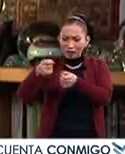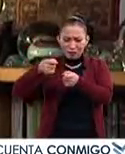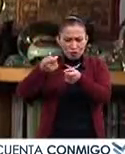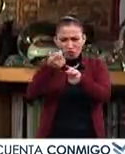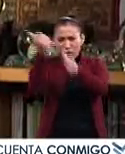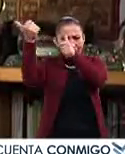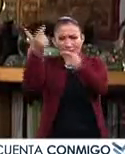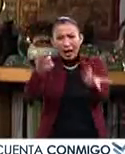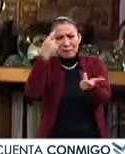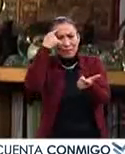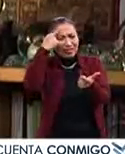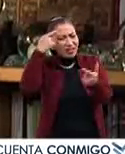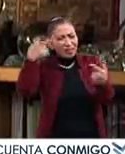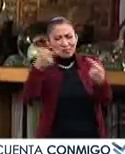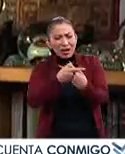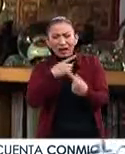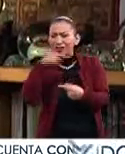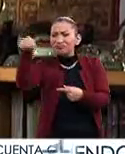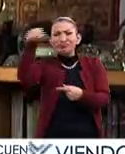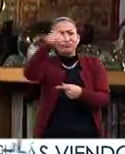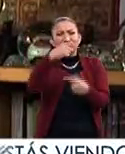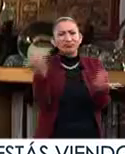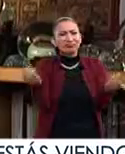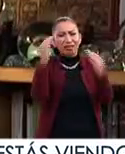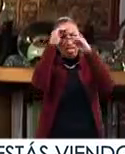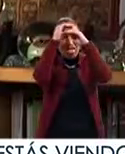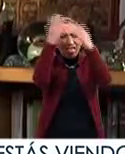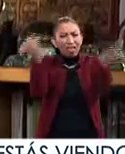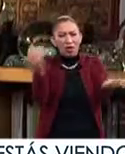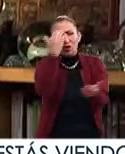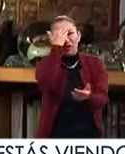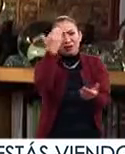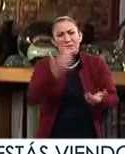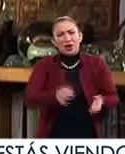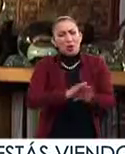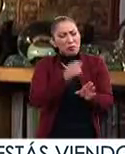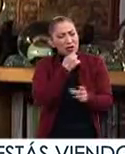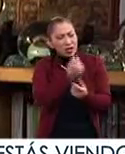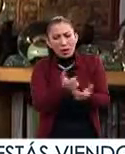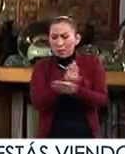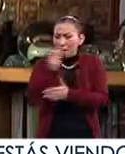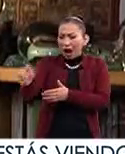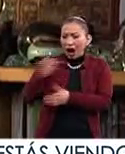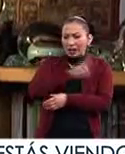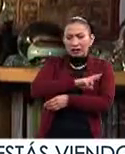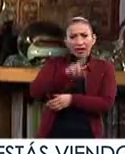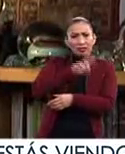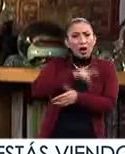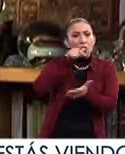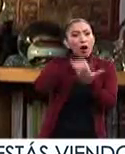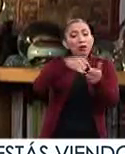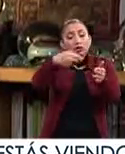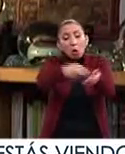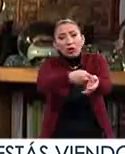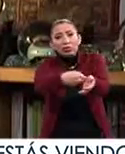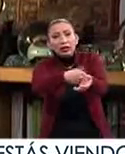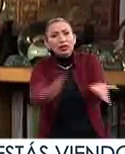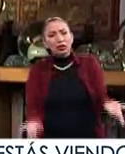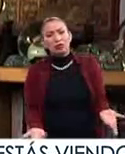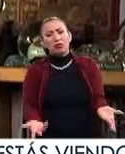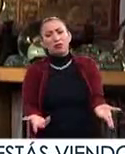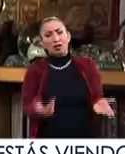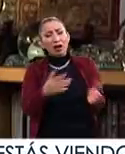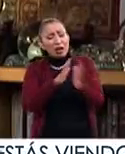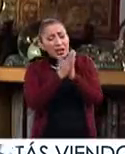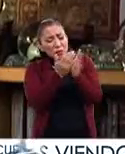casa. Mentalidades de esas por todos lados. Cosas terribles. Estar pagando rentas para tener una